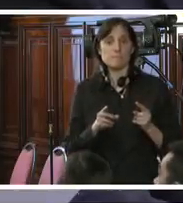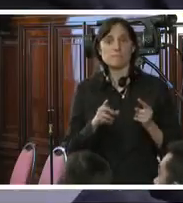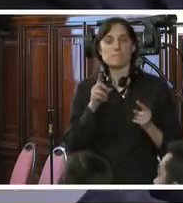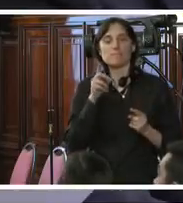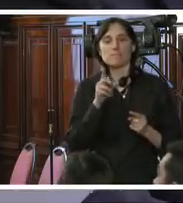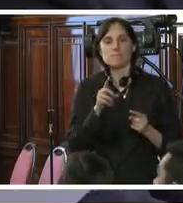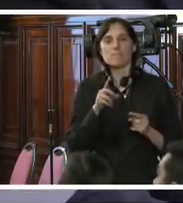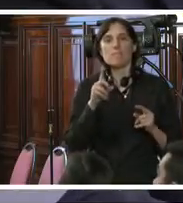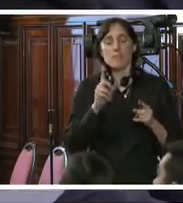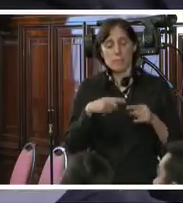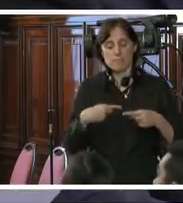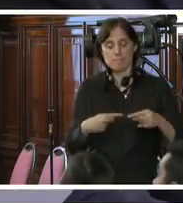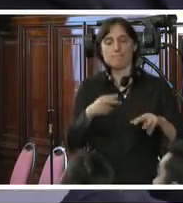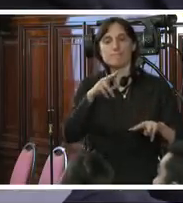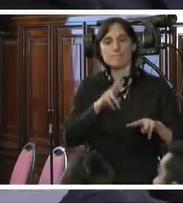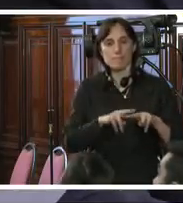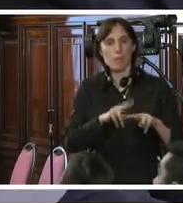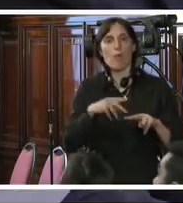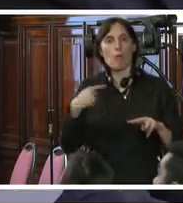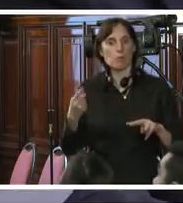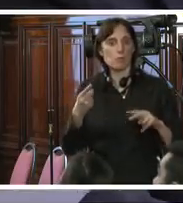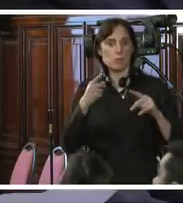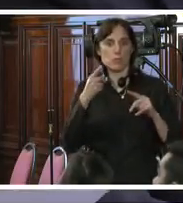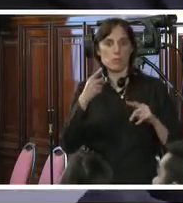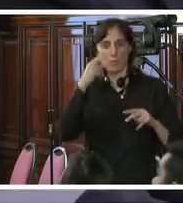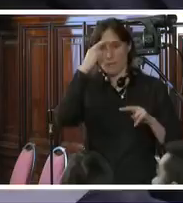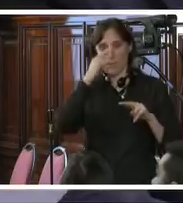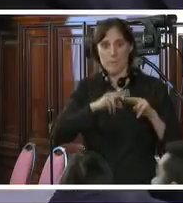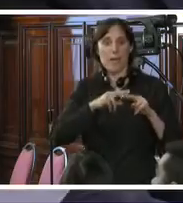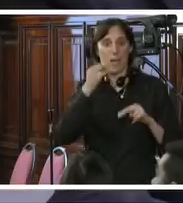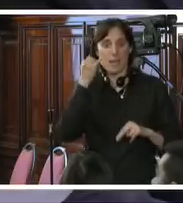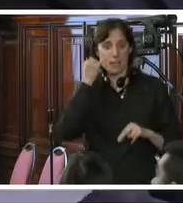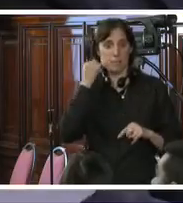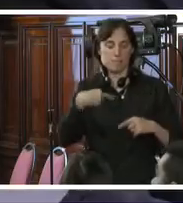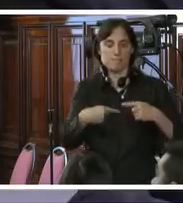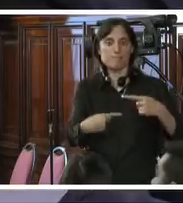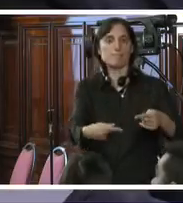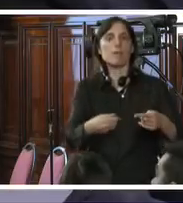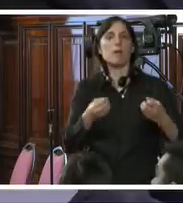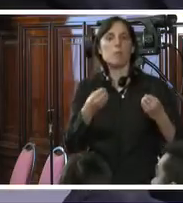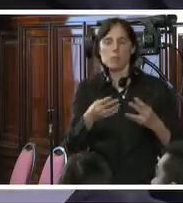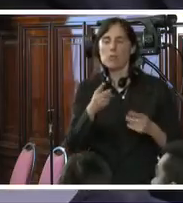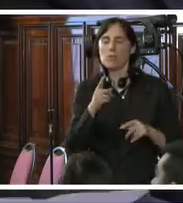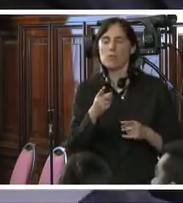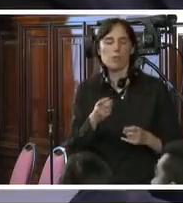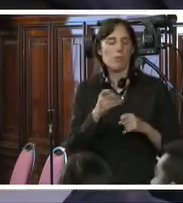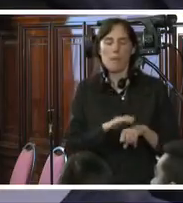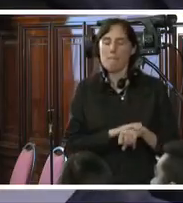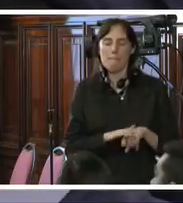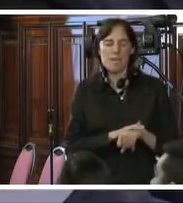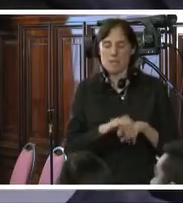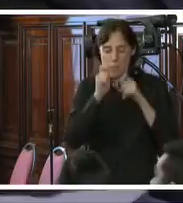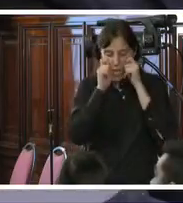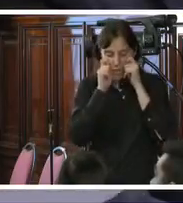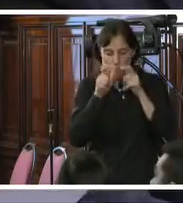a la transmisión del VIH y otras enfermedades de transmisión sexual. Por ello, consideramos que la atención mínima en salud que se debe brindar a